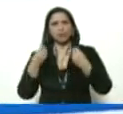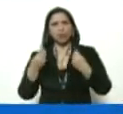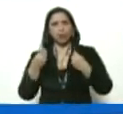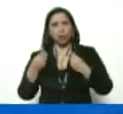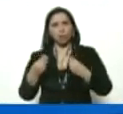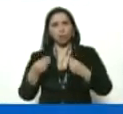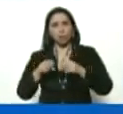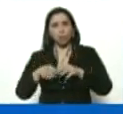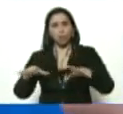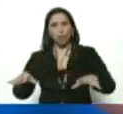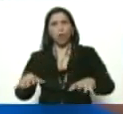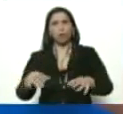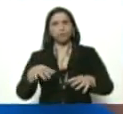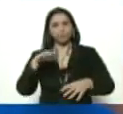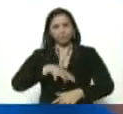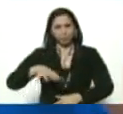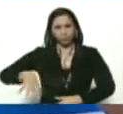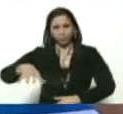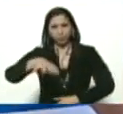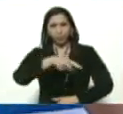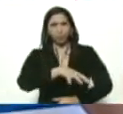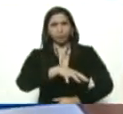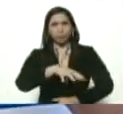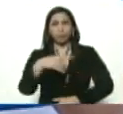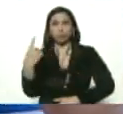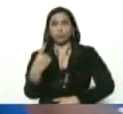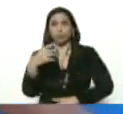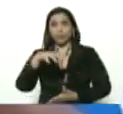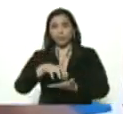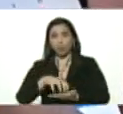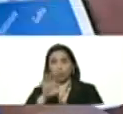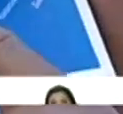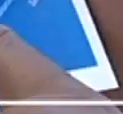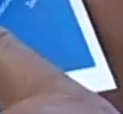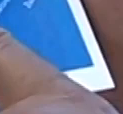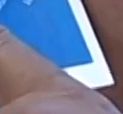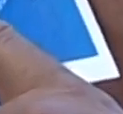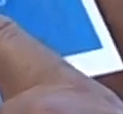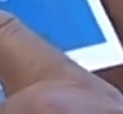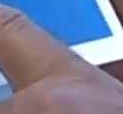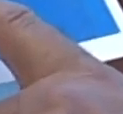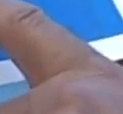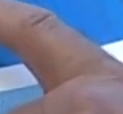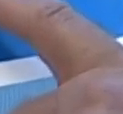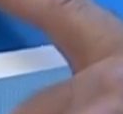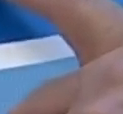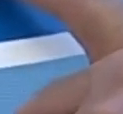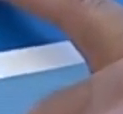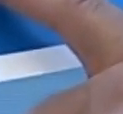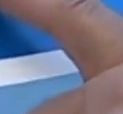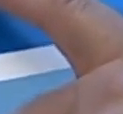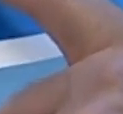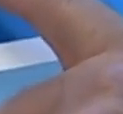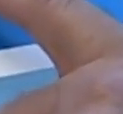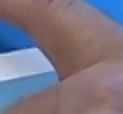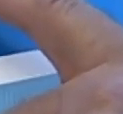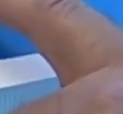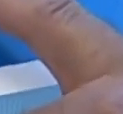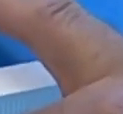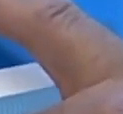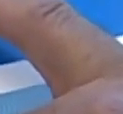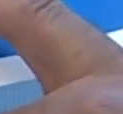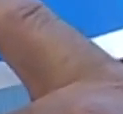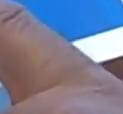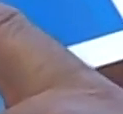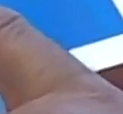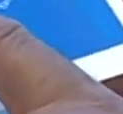en los estados solamente el estado nueva esparta con dos focos principales el foco de pedro